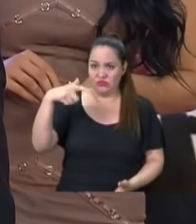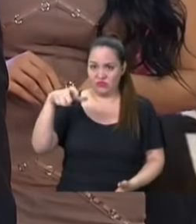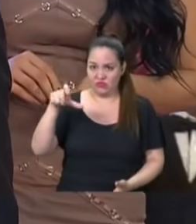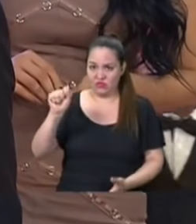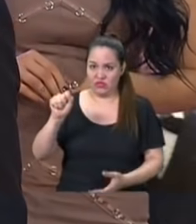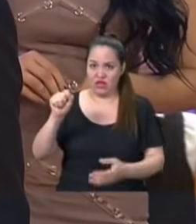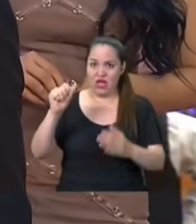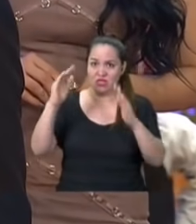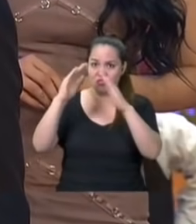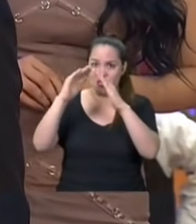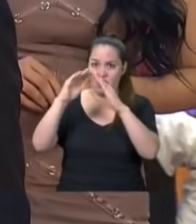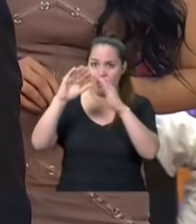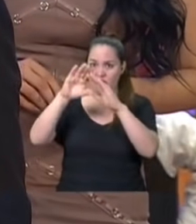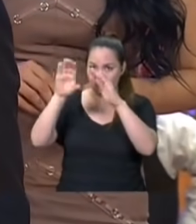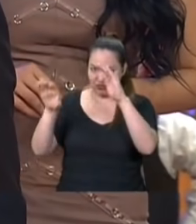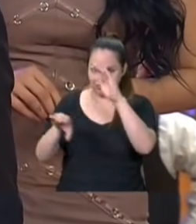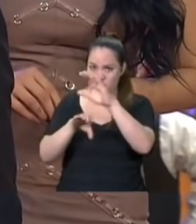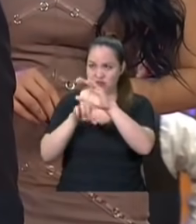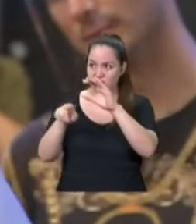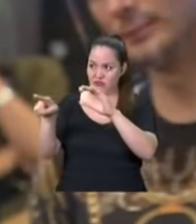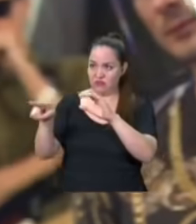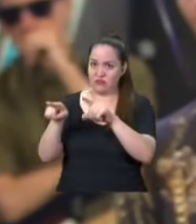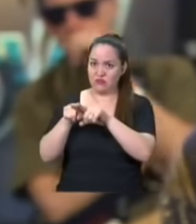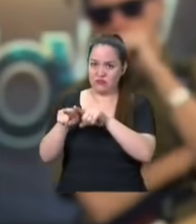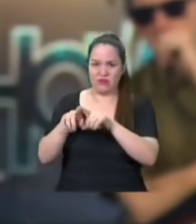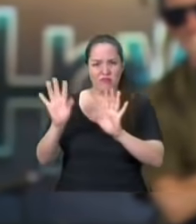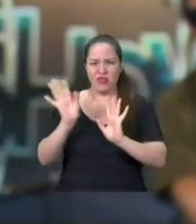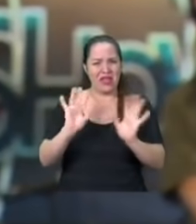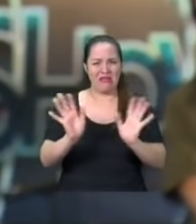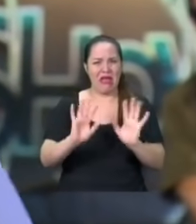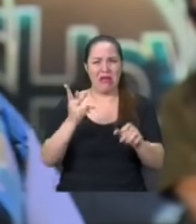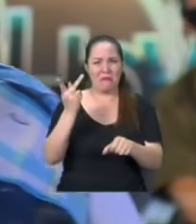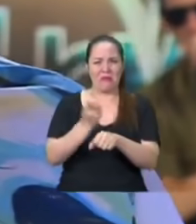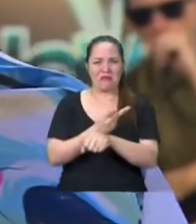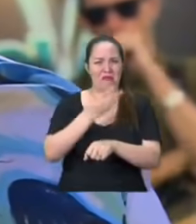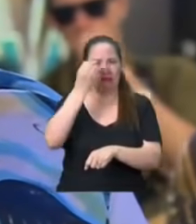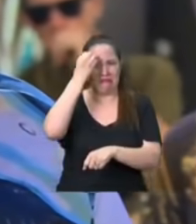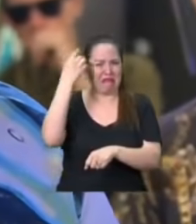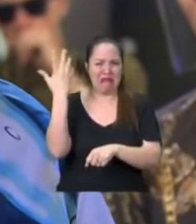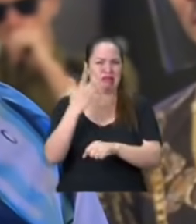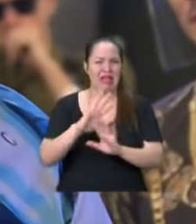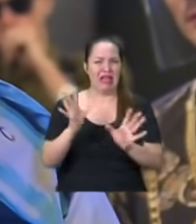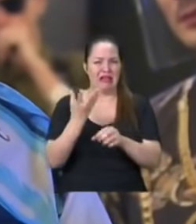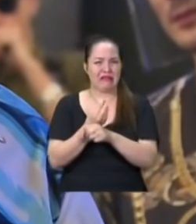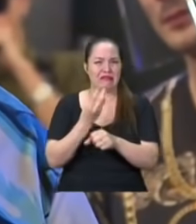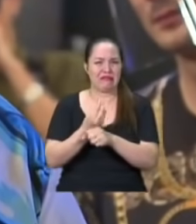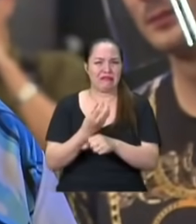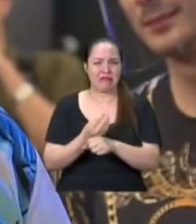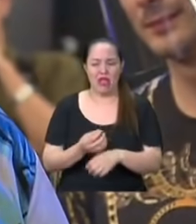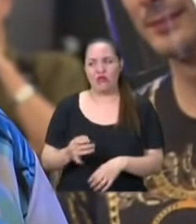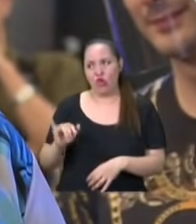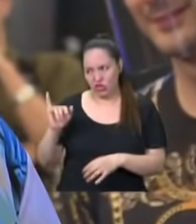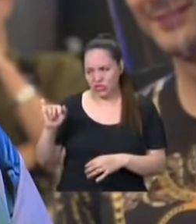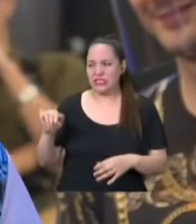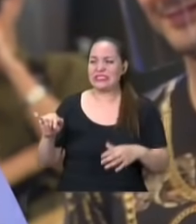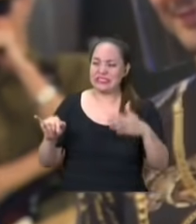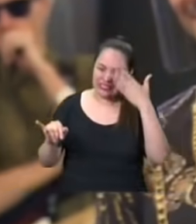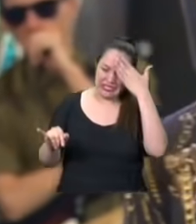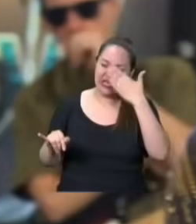casa de...? No, pero ya está todo arreglado, ¿no? Ando muy bien, perfectamente. Sí, perfectamente. Sí, la